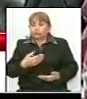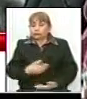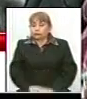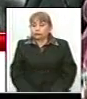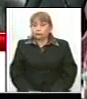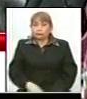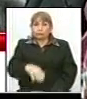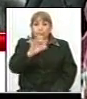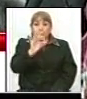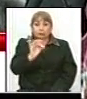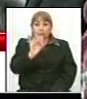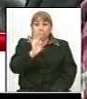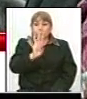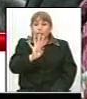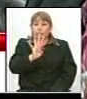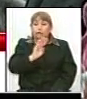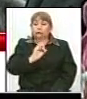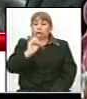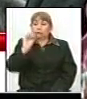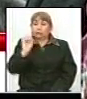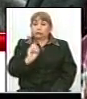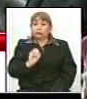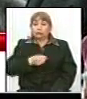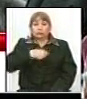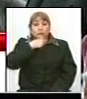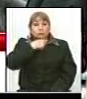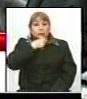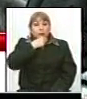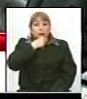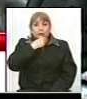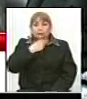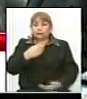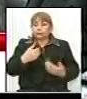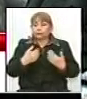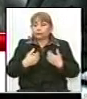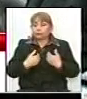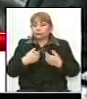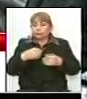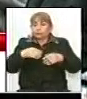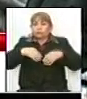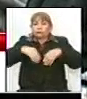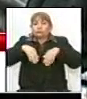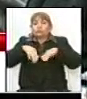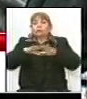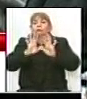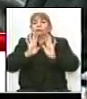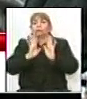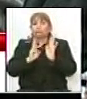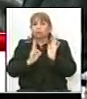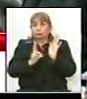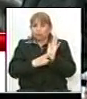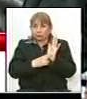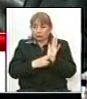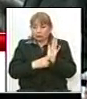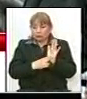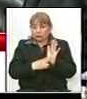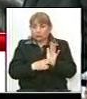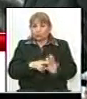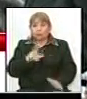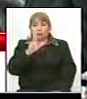el 84.7% de los adultos mayores peruanos tienen algún tipo de seguro de salud.